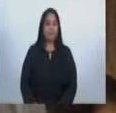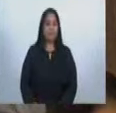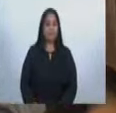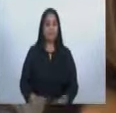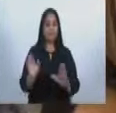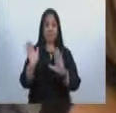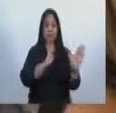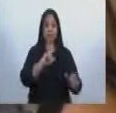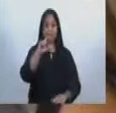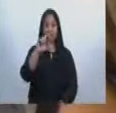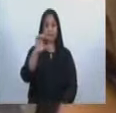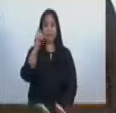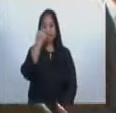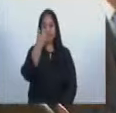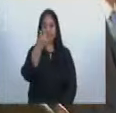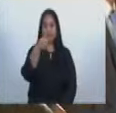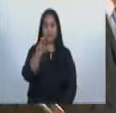César